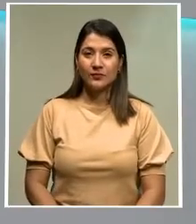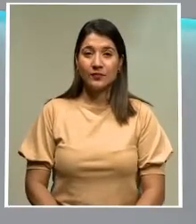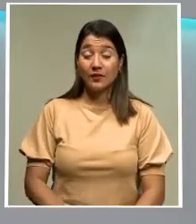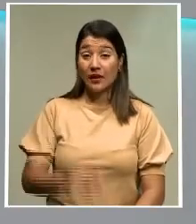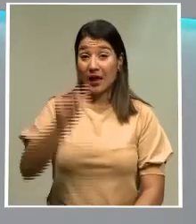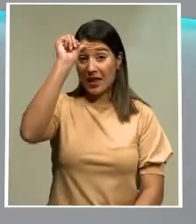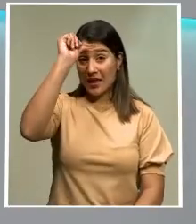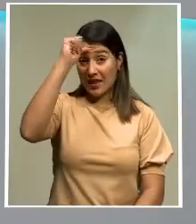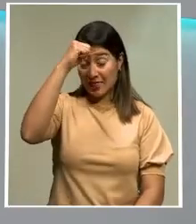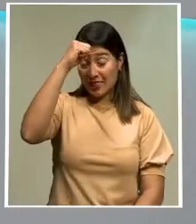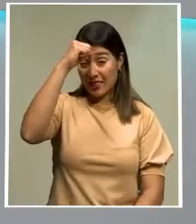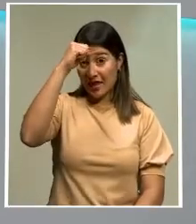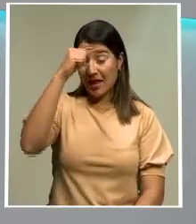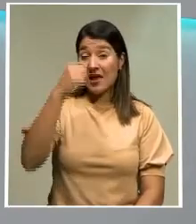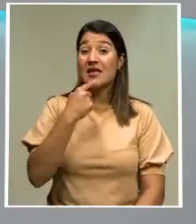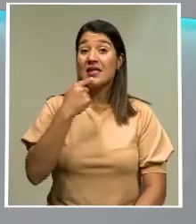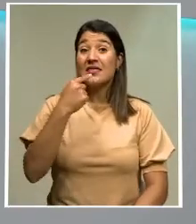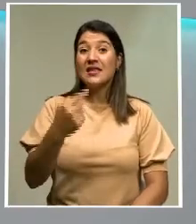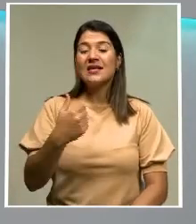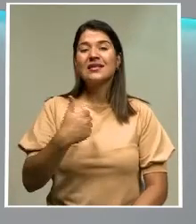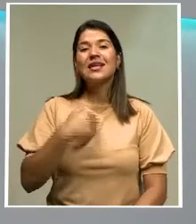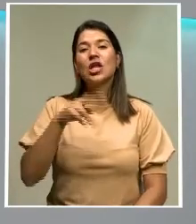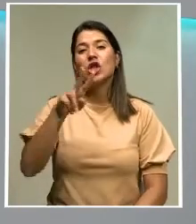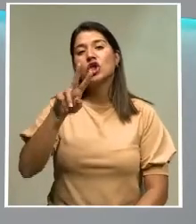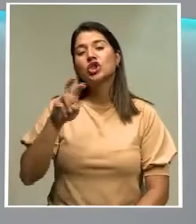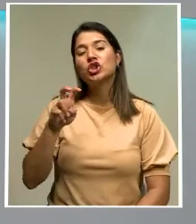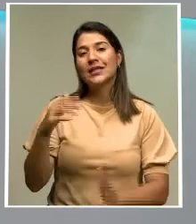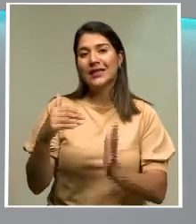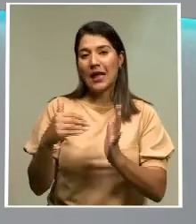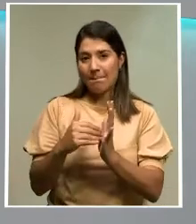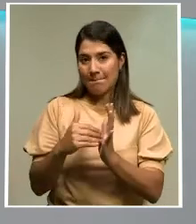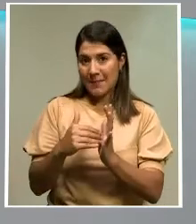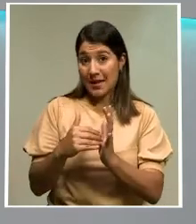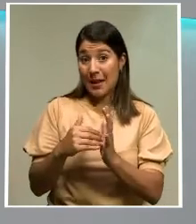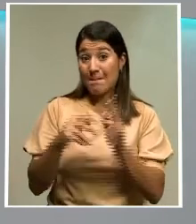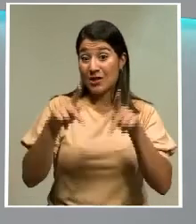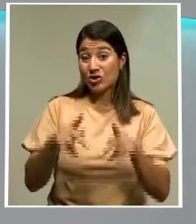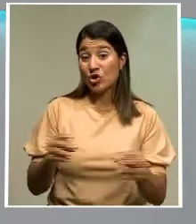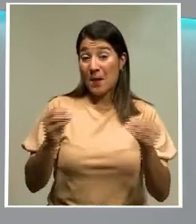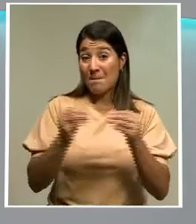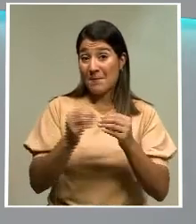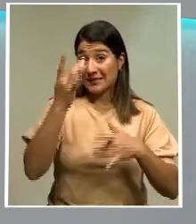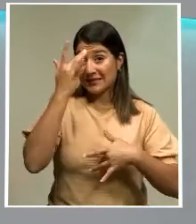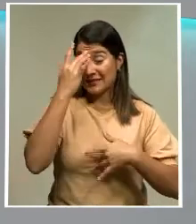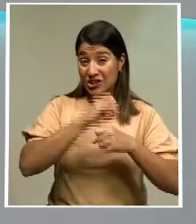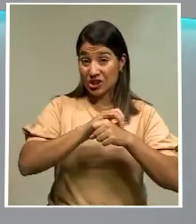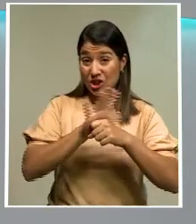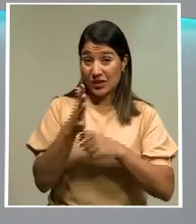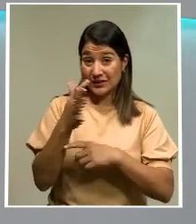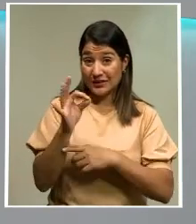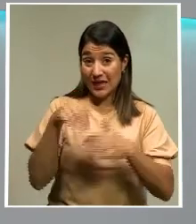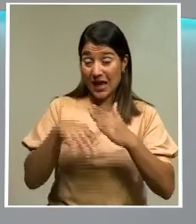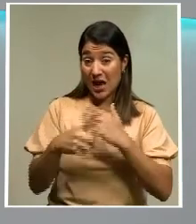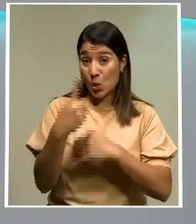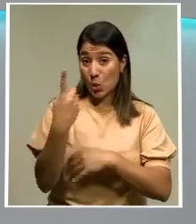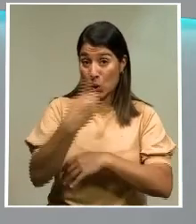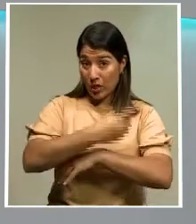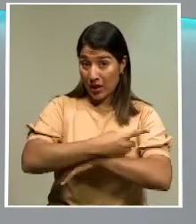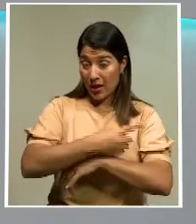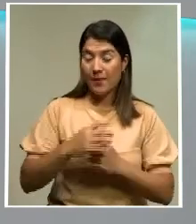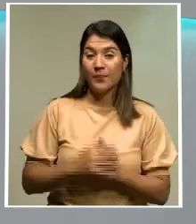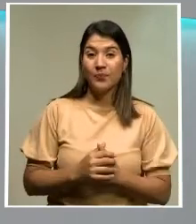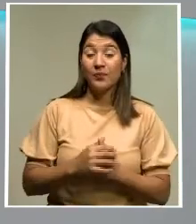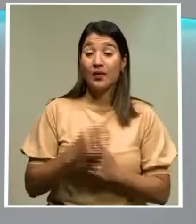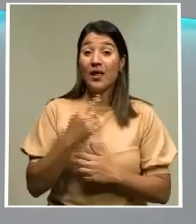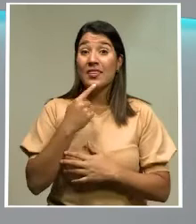India registró un récord de 200.000 nuevos casos de COVID en las últimas 24 horas. Según